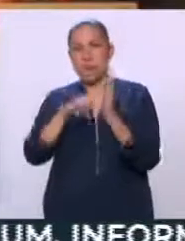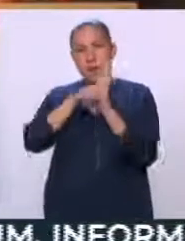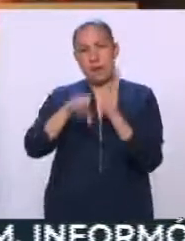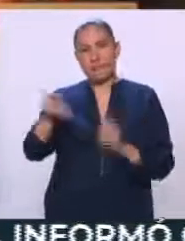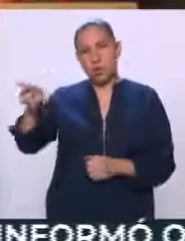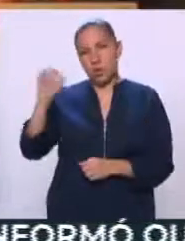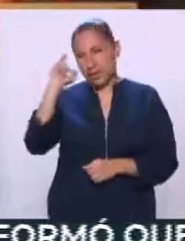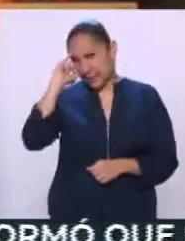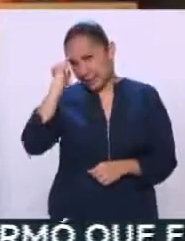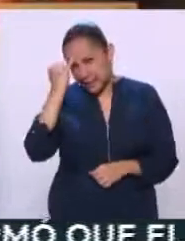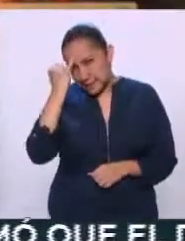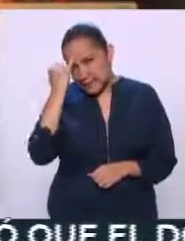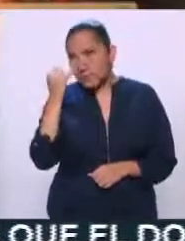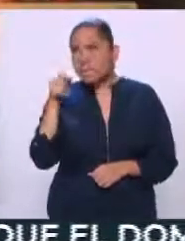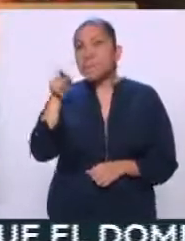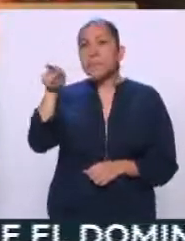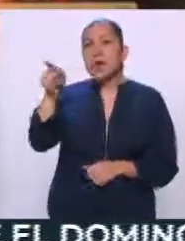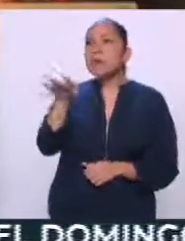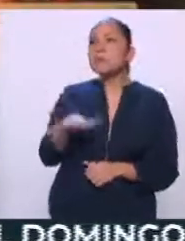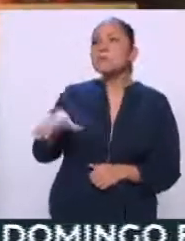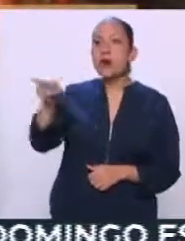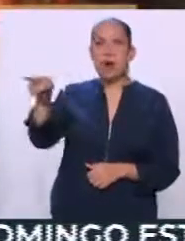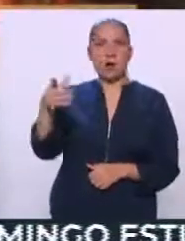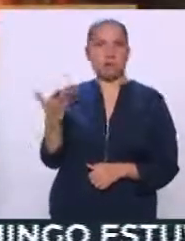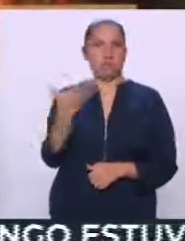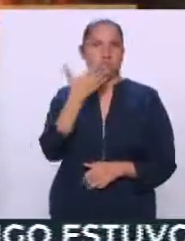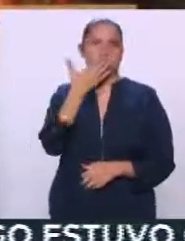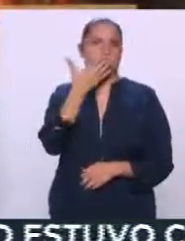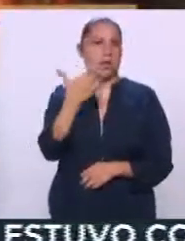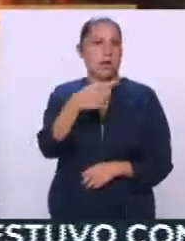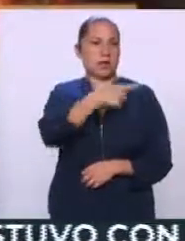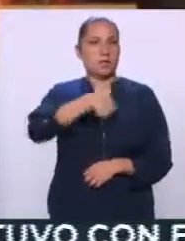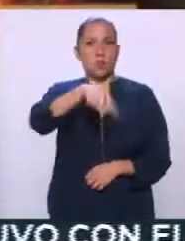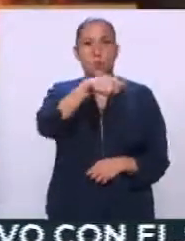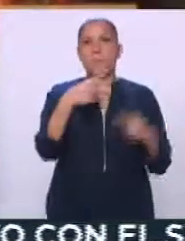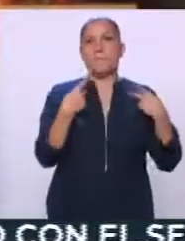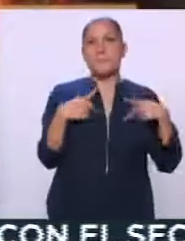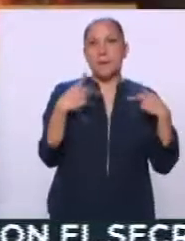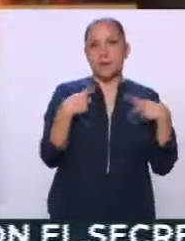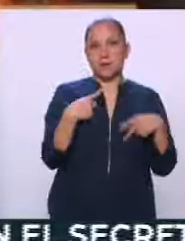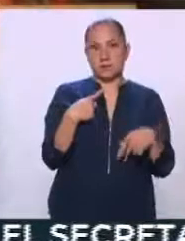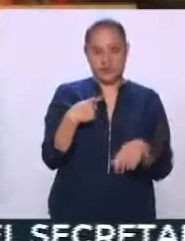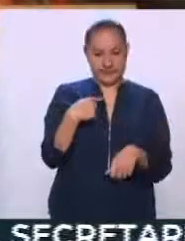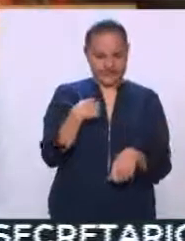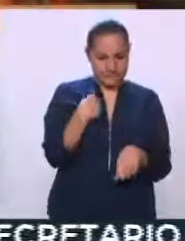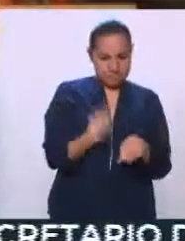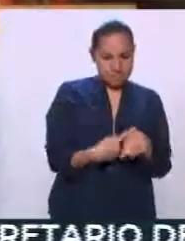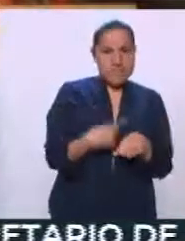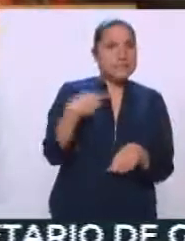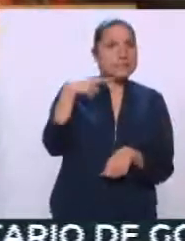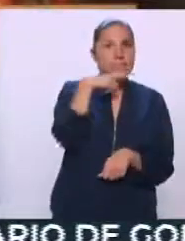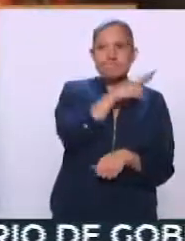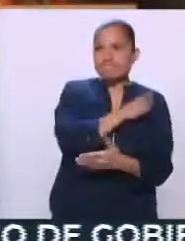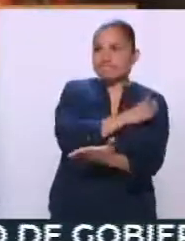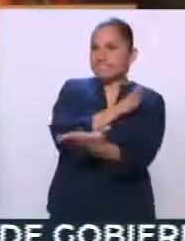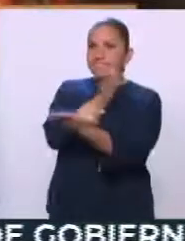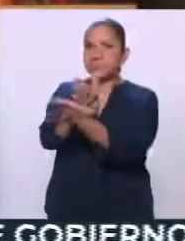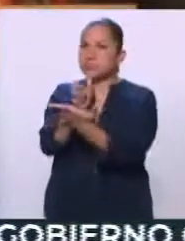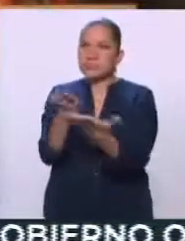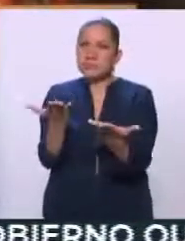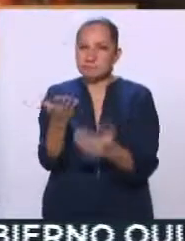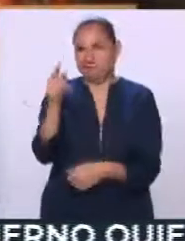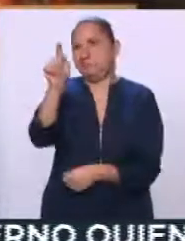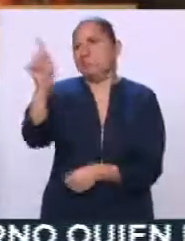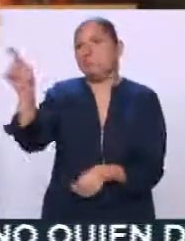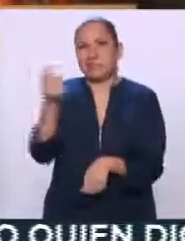pensar que sí tengan una mayor cultura de atenderse rápidamente, ¿no? Incluso Estados Unidos, ¿no? Por más desarrollado, pues